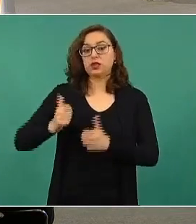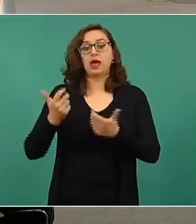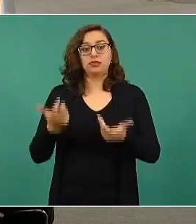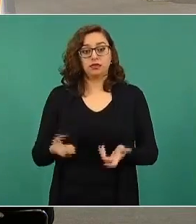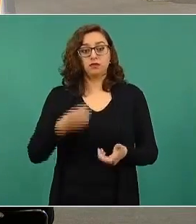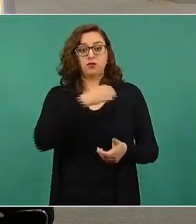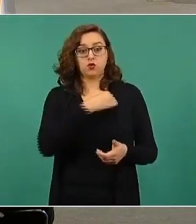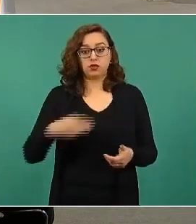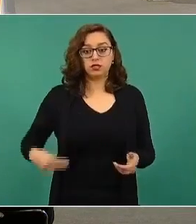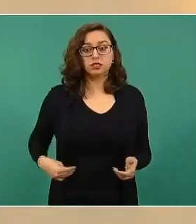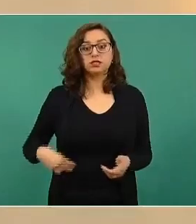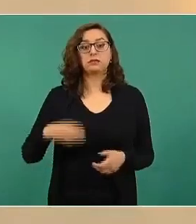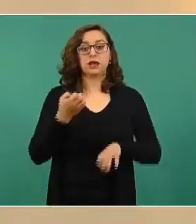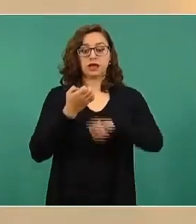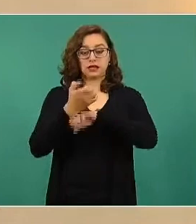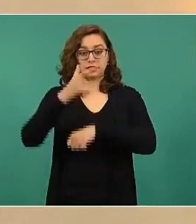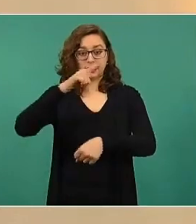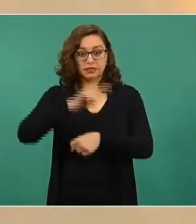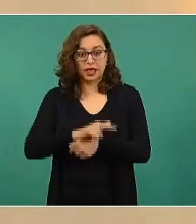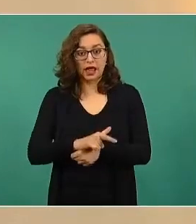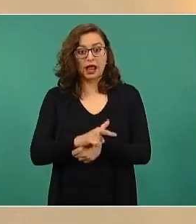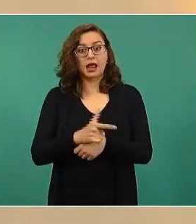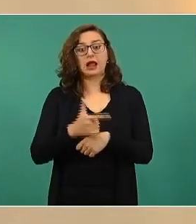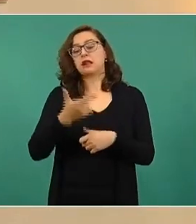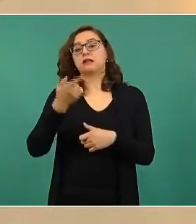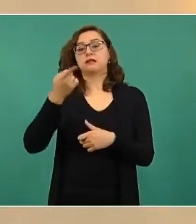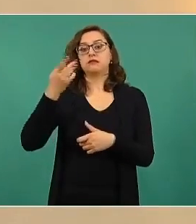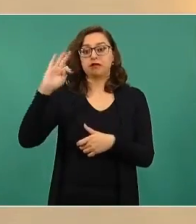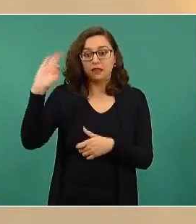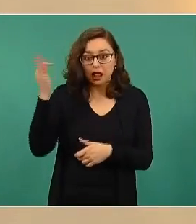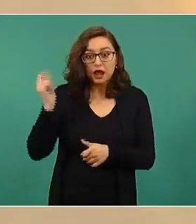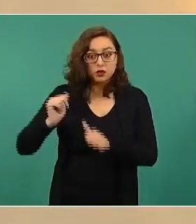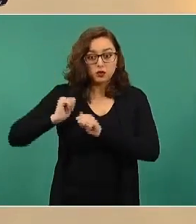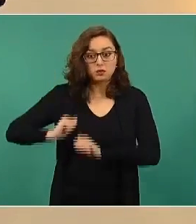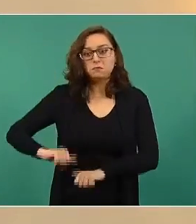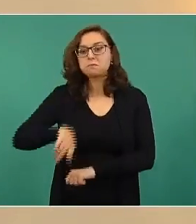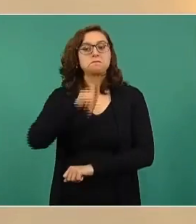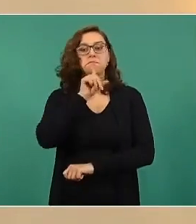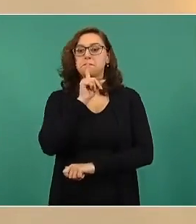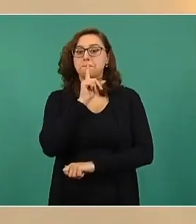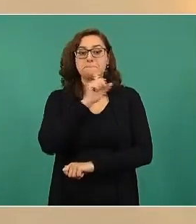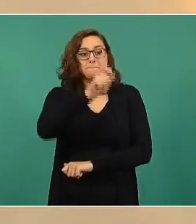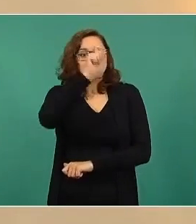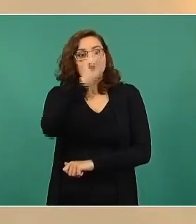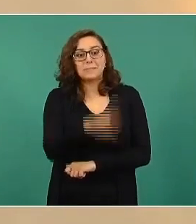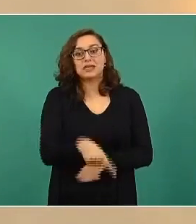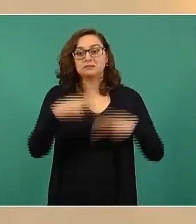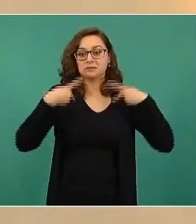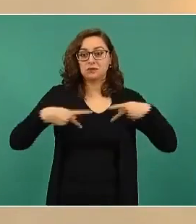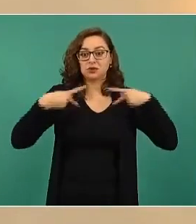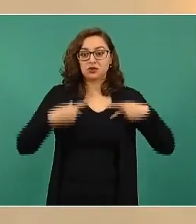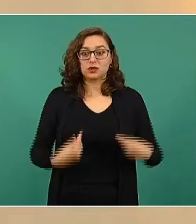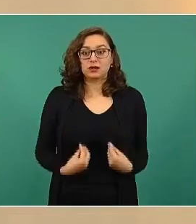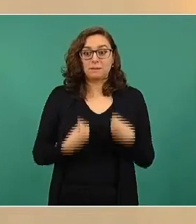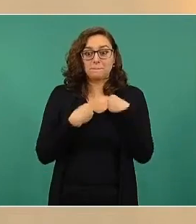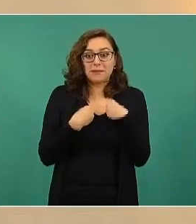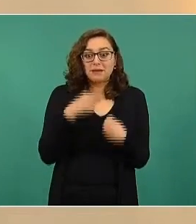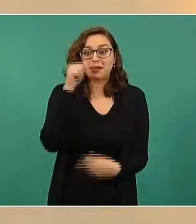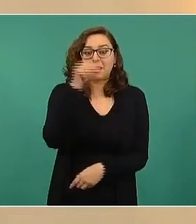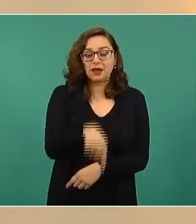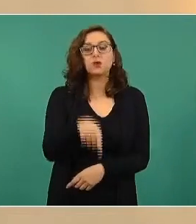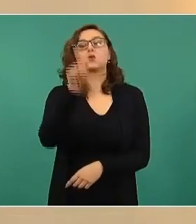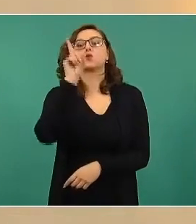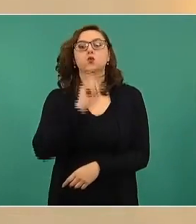autoridades del municipio de Tijuana, sino que son las propias familias, las propias señoras que todos los días salen,